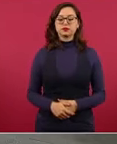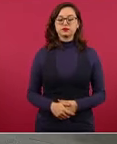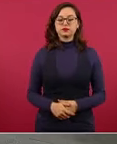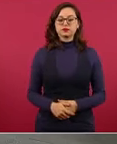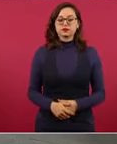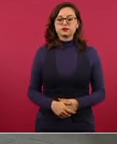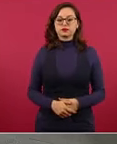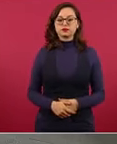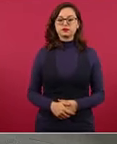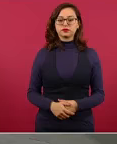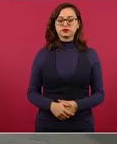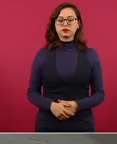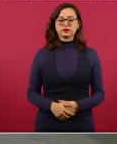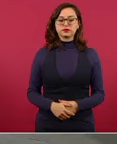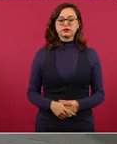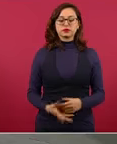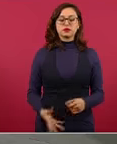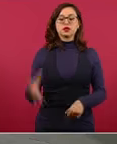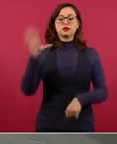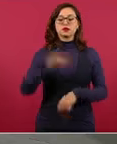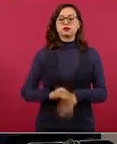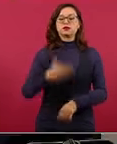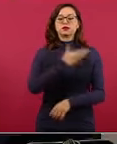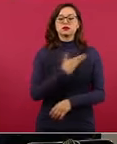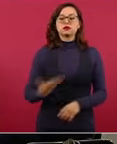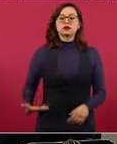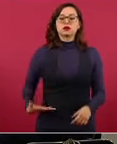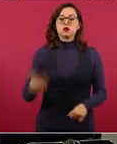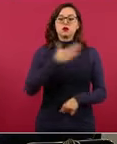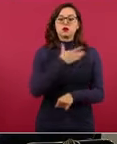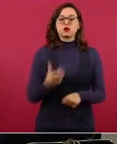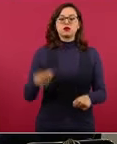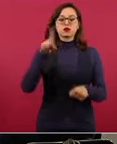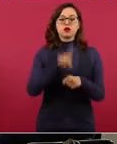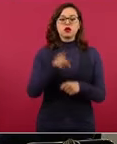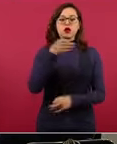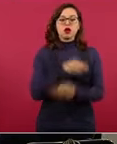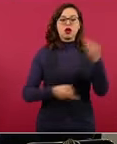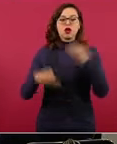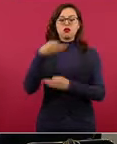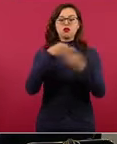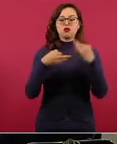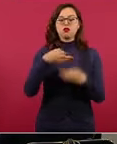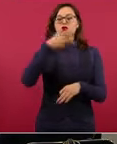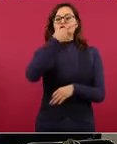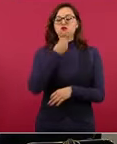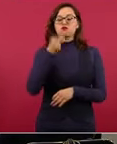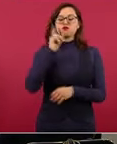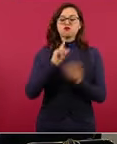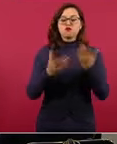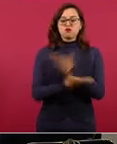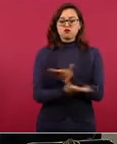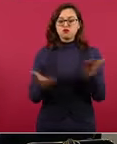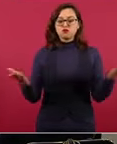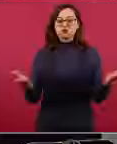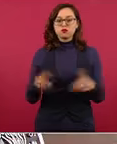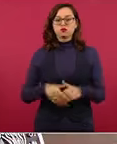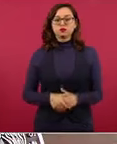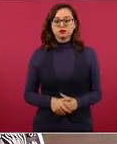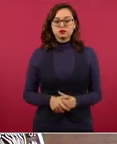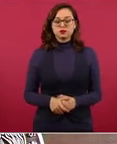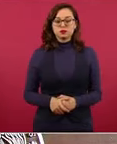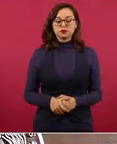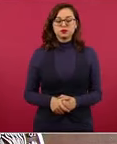con su permiso señor presidente muy buenos días a todas a todos hoy vamos a dar cuenta de la situación